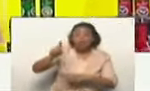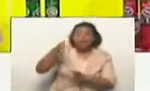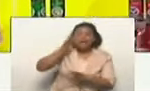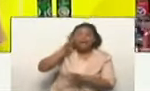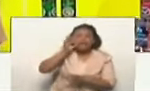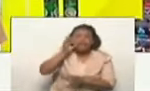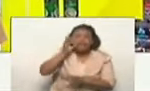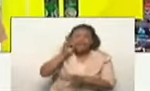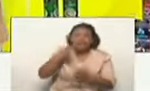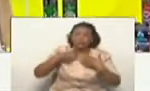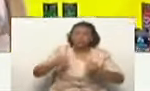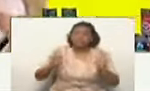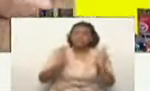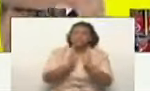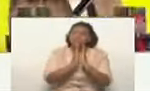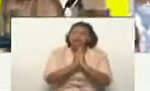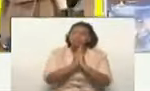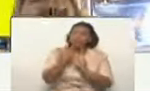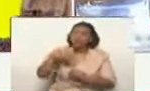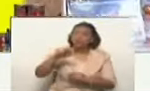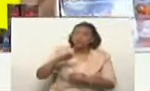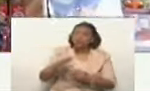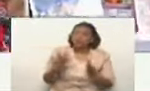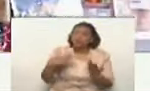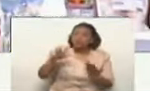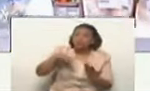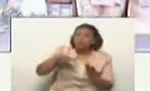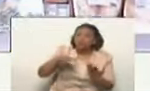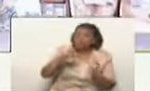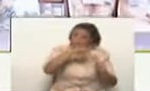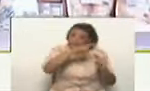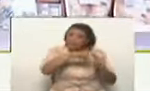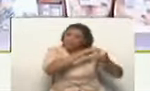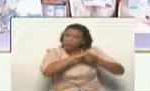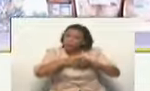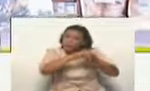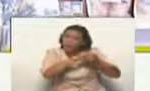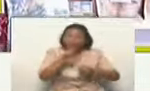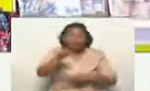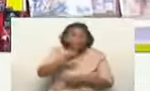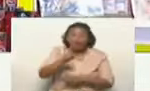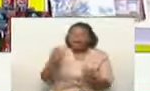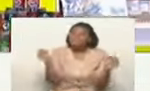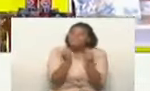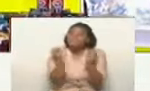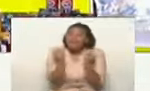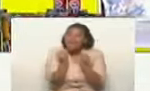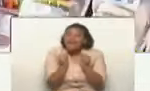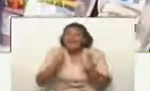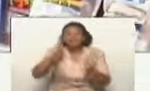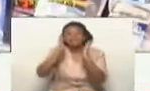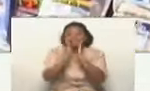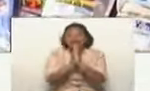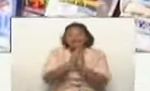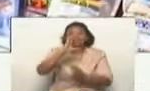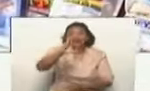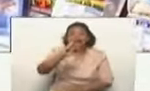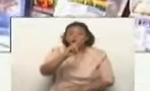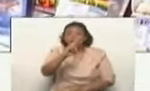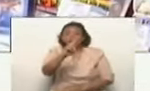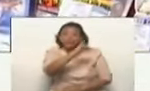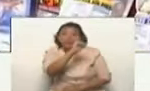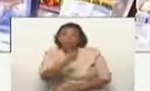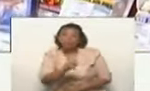llamado Fruto Santo. ¿De dónde es ese café? ¿De Boconó? ¿Ah? No, este café es de Mérida, de Santa Cruz de Mora. También café